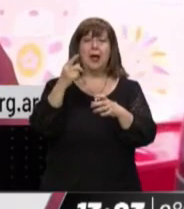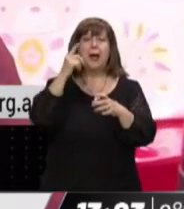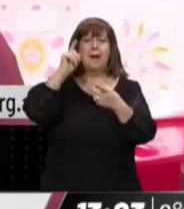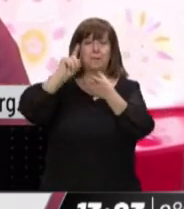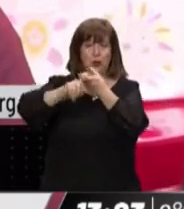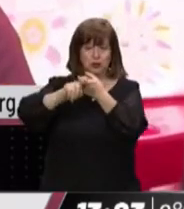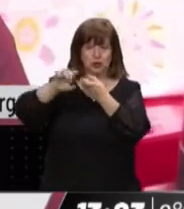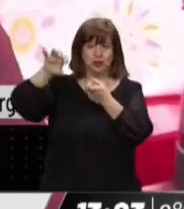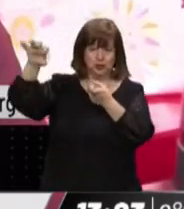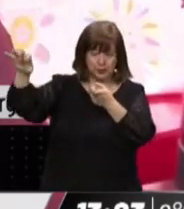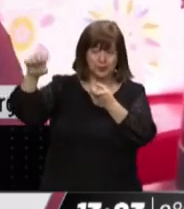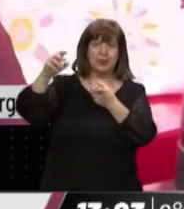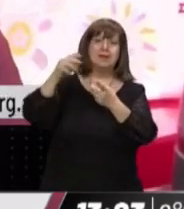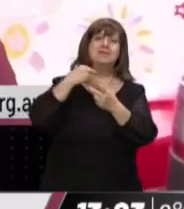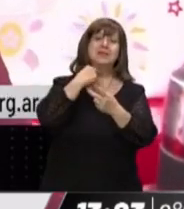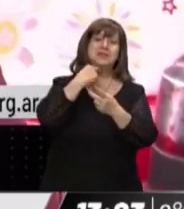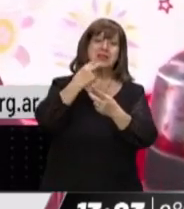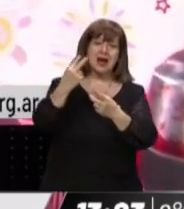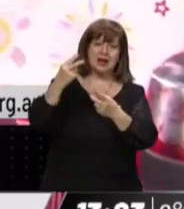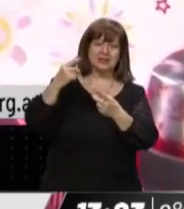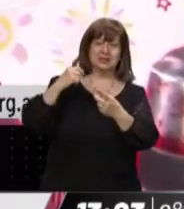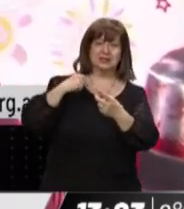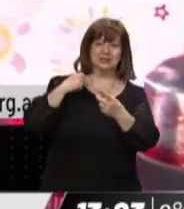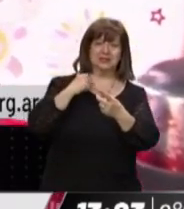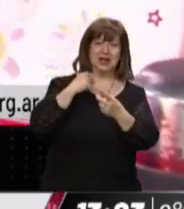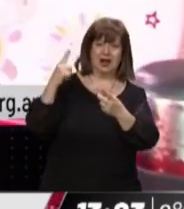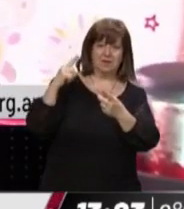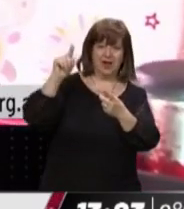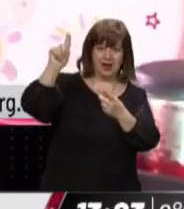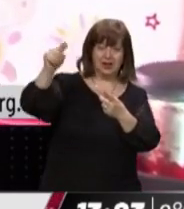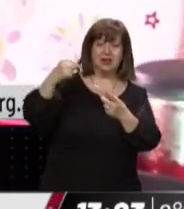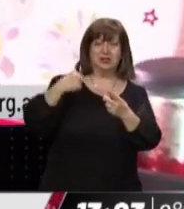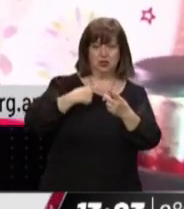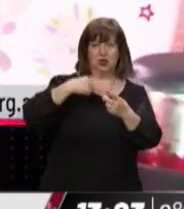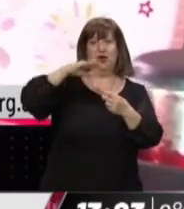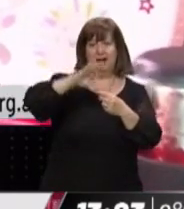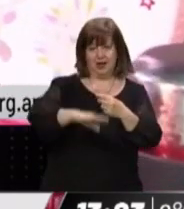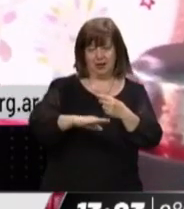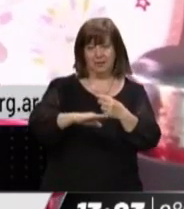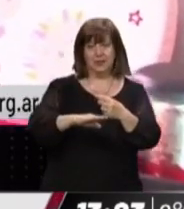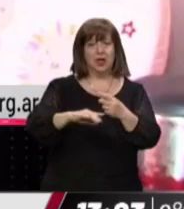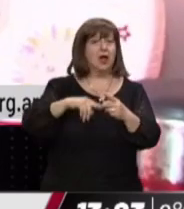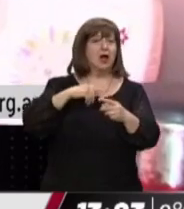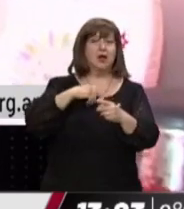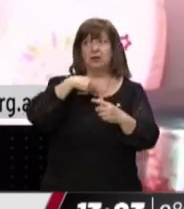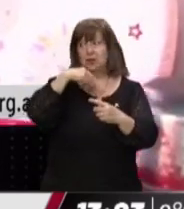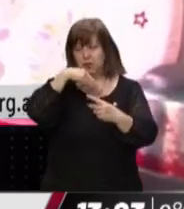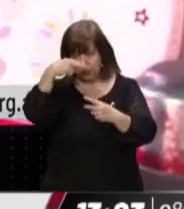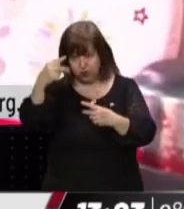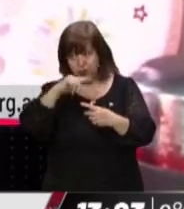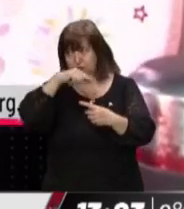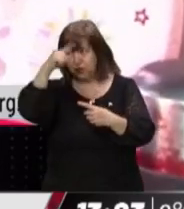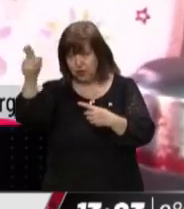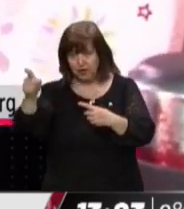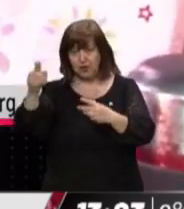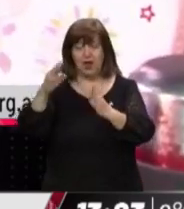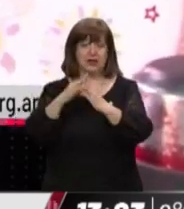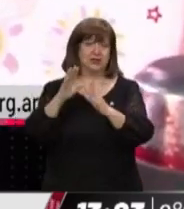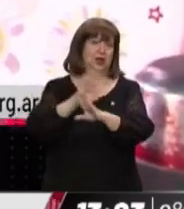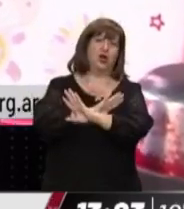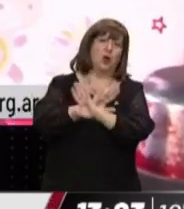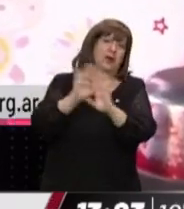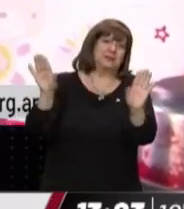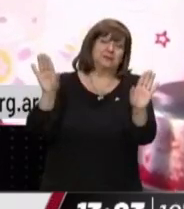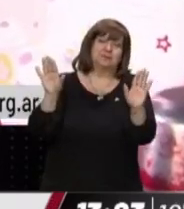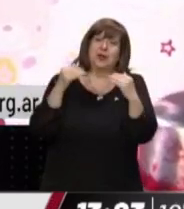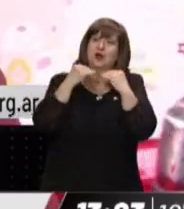para tratamiento, para lo que tu hija necesite, Juana. Claro, yo no volví más. Yo no volví a nada a mi casa, así que no sé con qué me